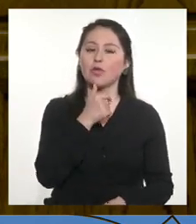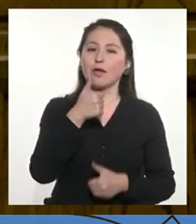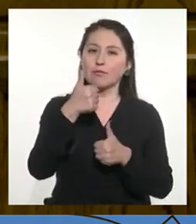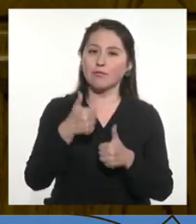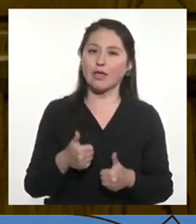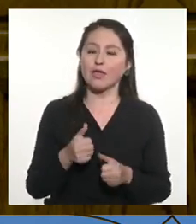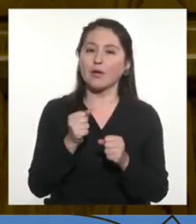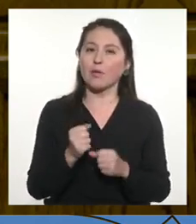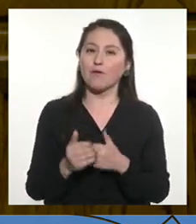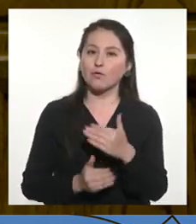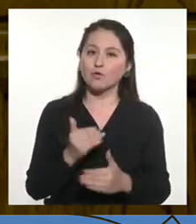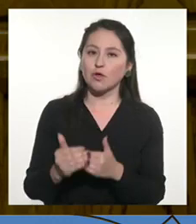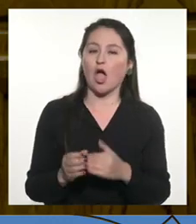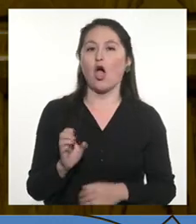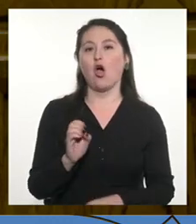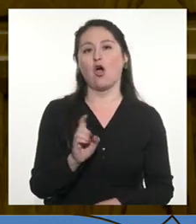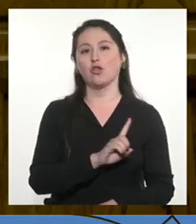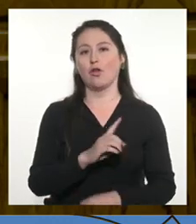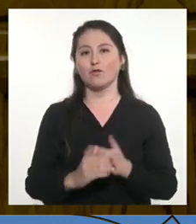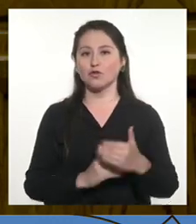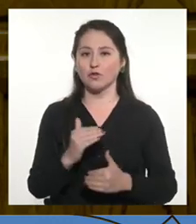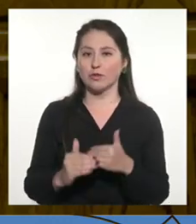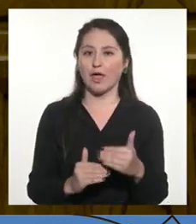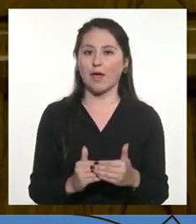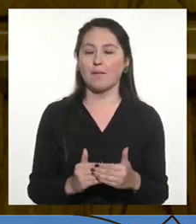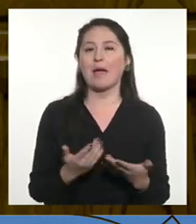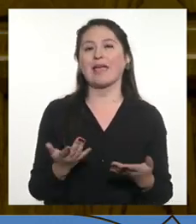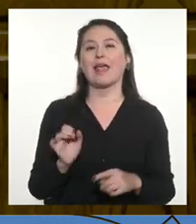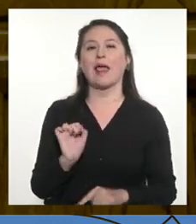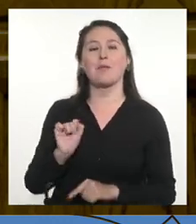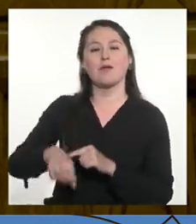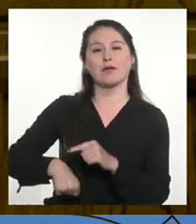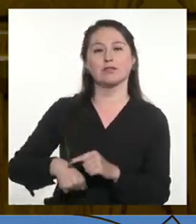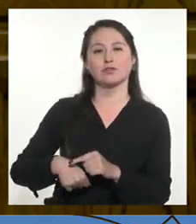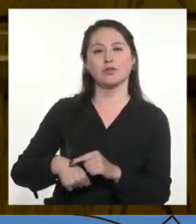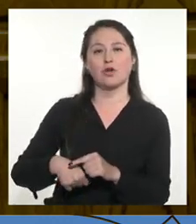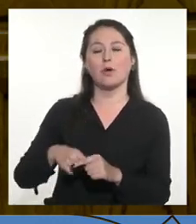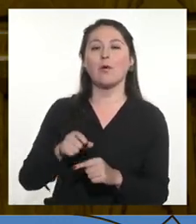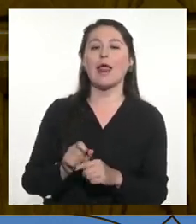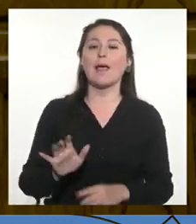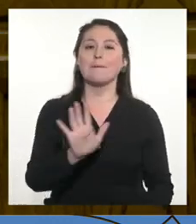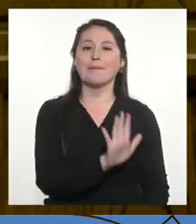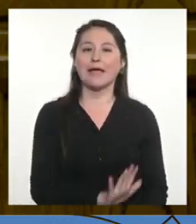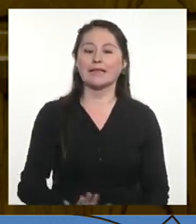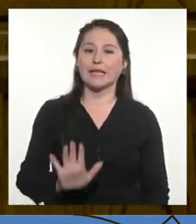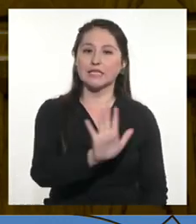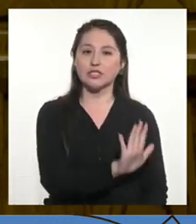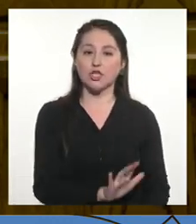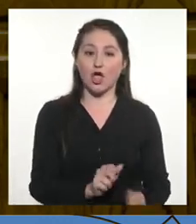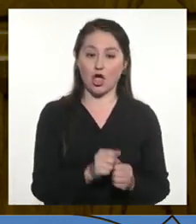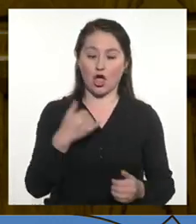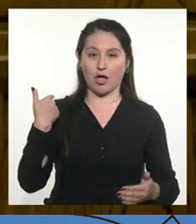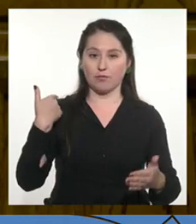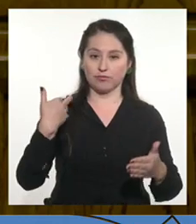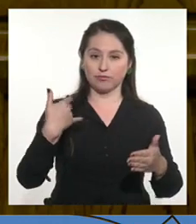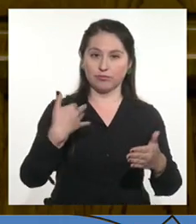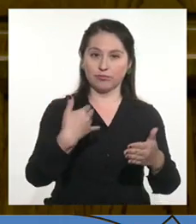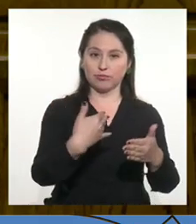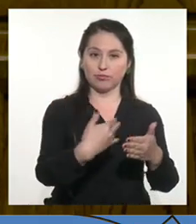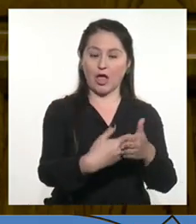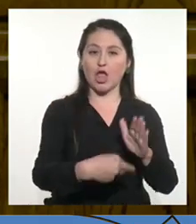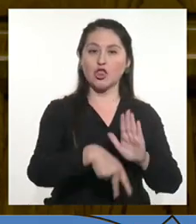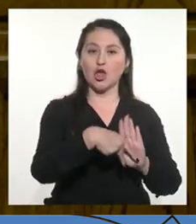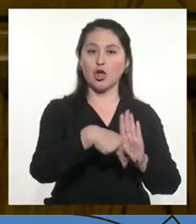o no funcionar más que por la aprobación por la mantención en el tiempo de normas que no fueron